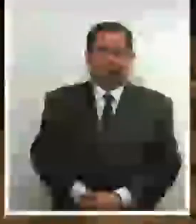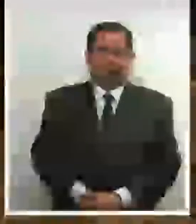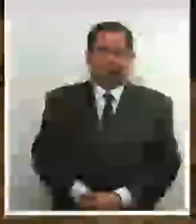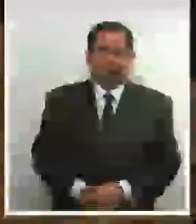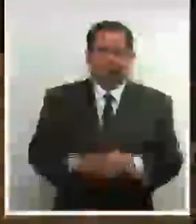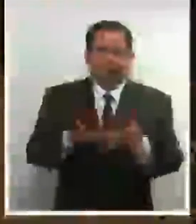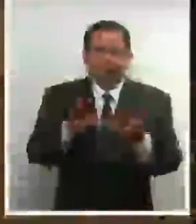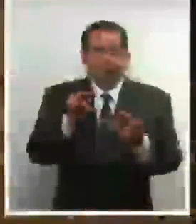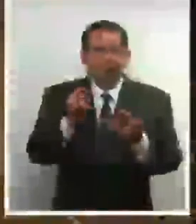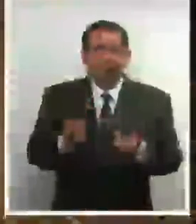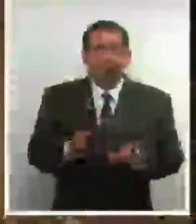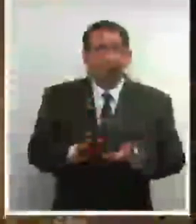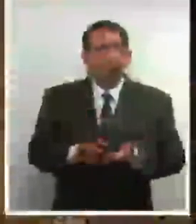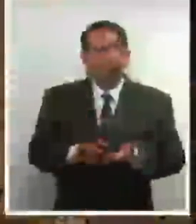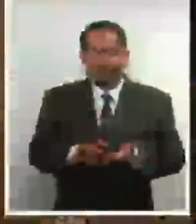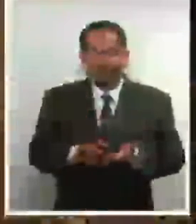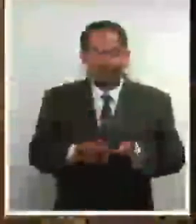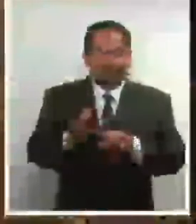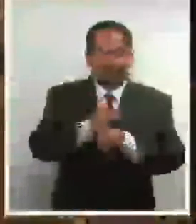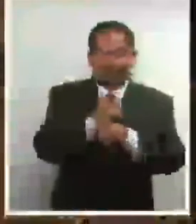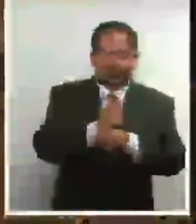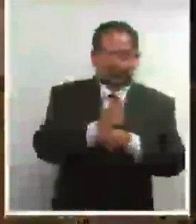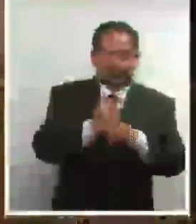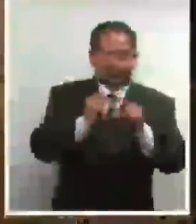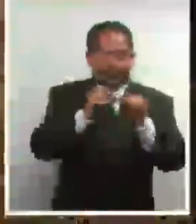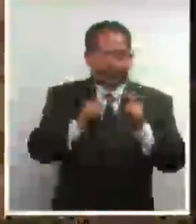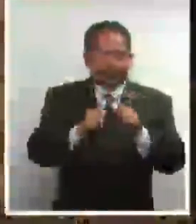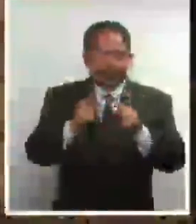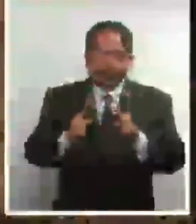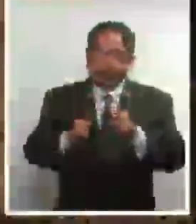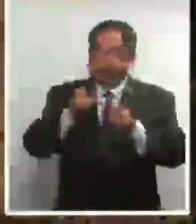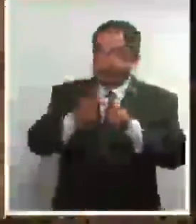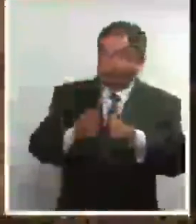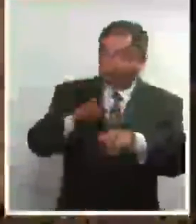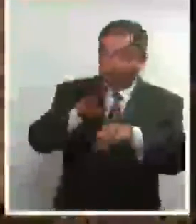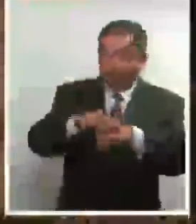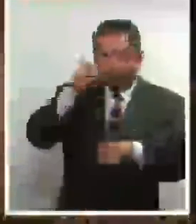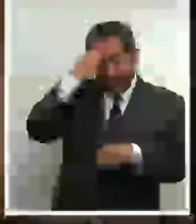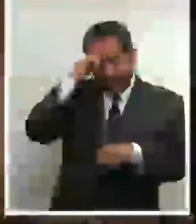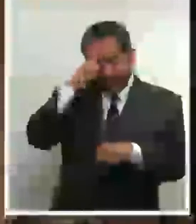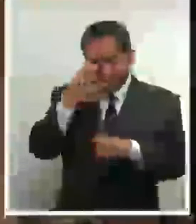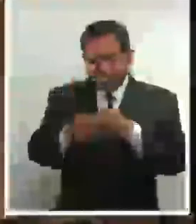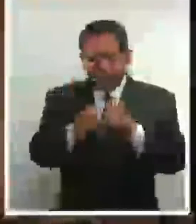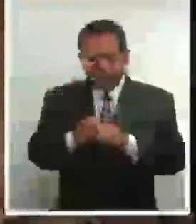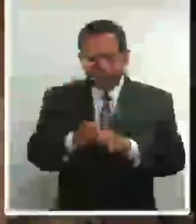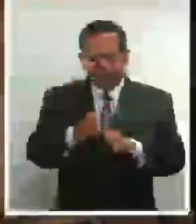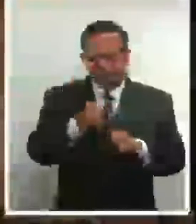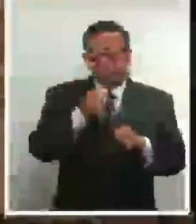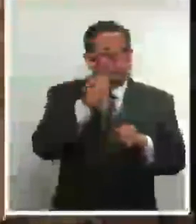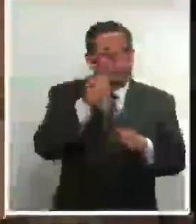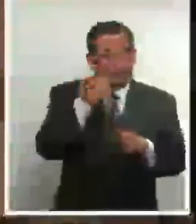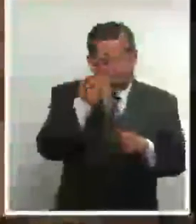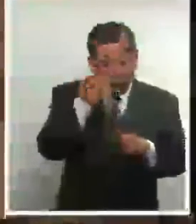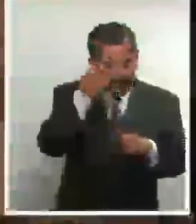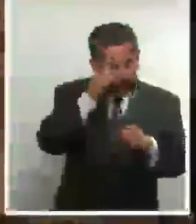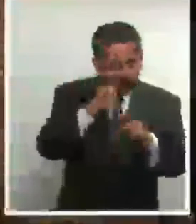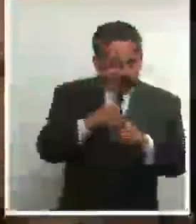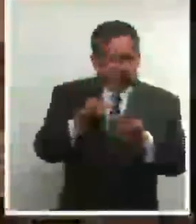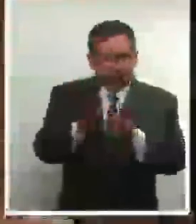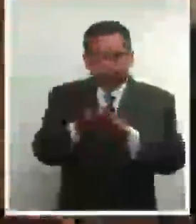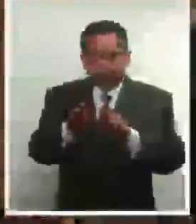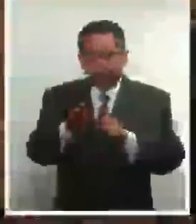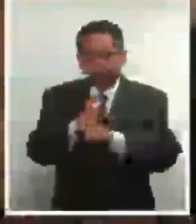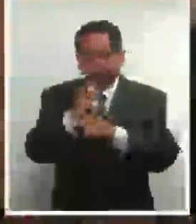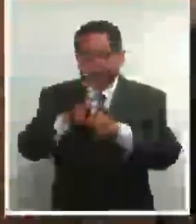O sea, no es el licenciado en Derecho más experiencia mínima, es experiencia mínima como licenciado